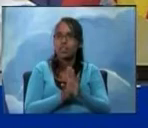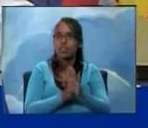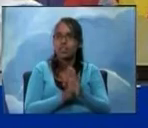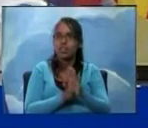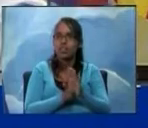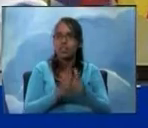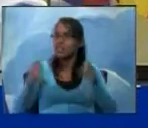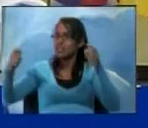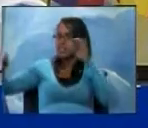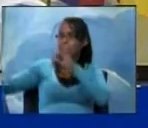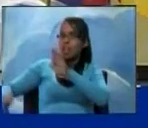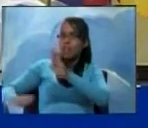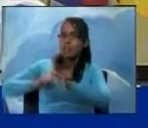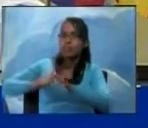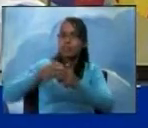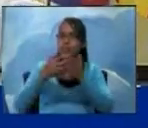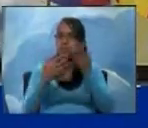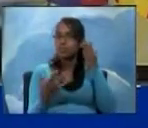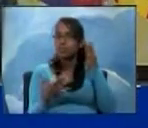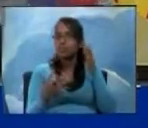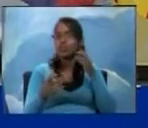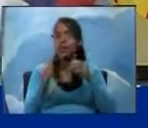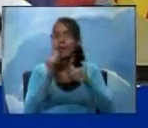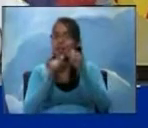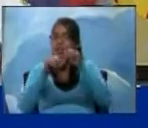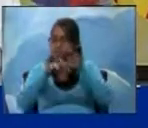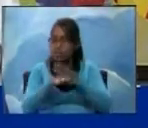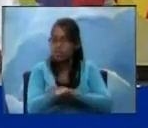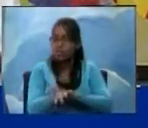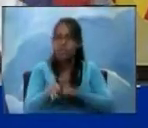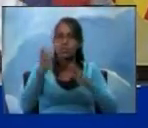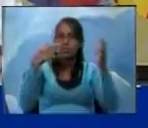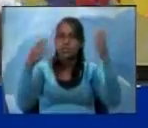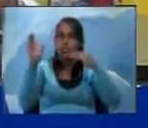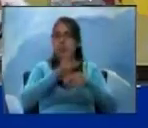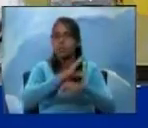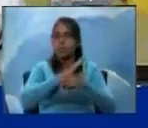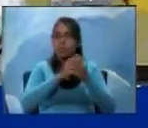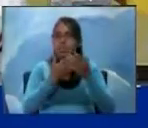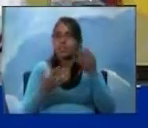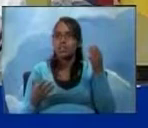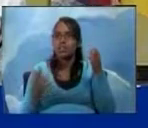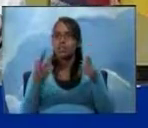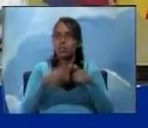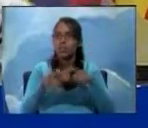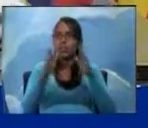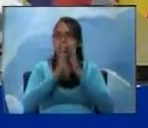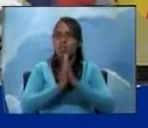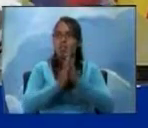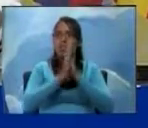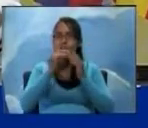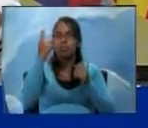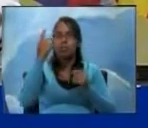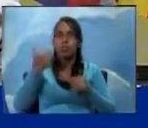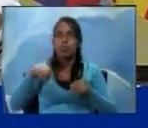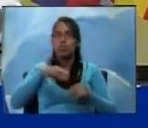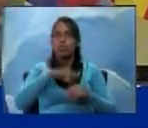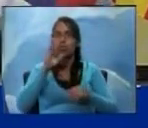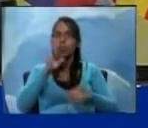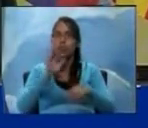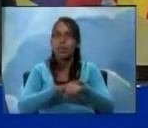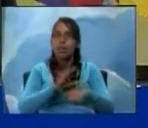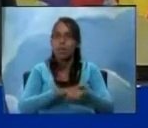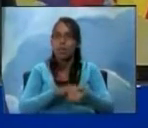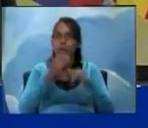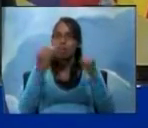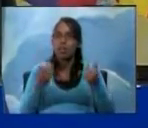Le traspasaron el costado, bañado con su propia sangre, pero orando por nosotros los pecadores.